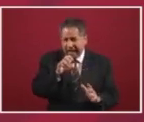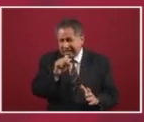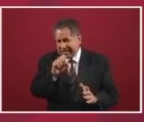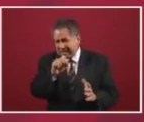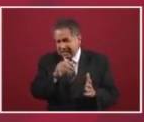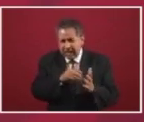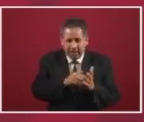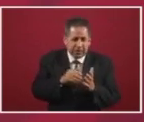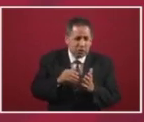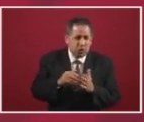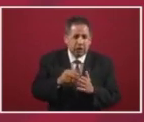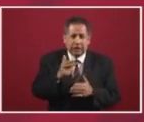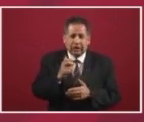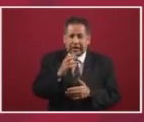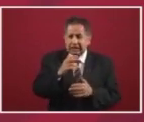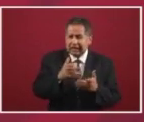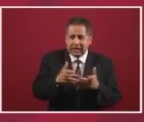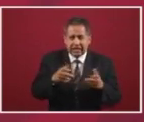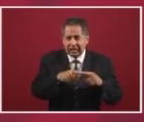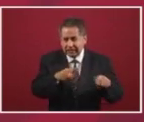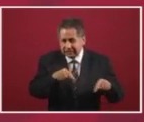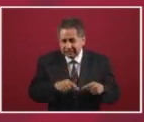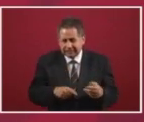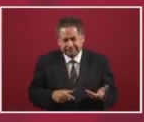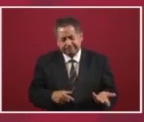60 millones de hectáreas?